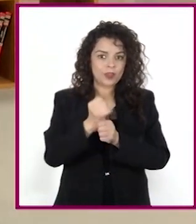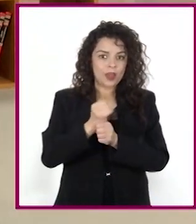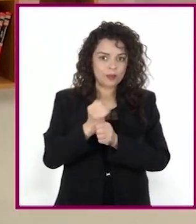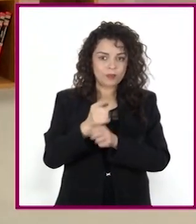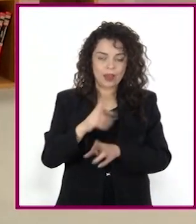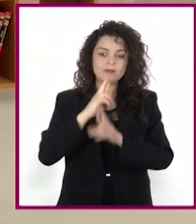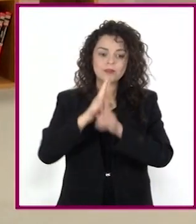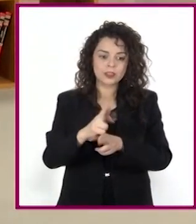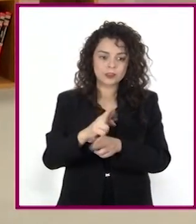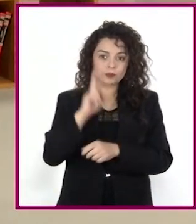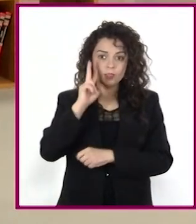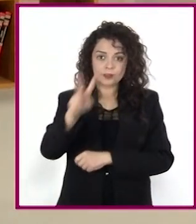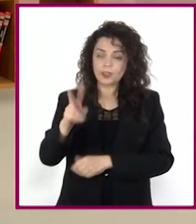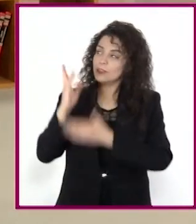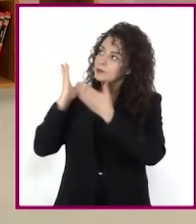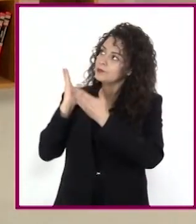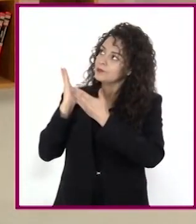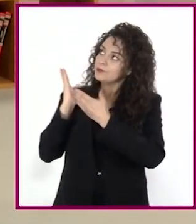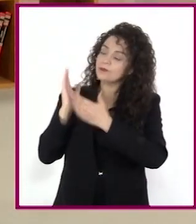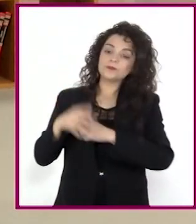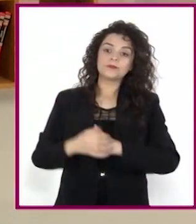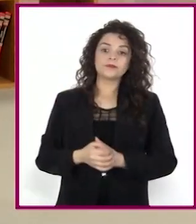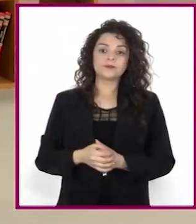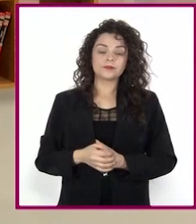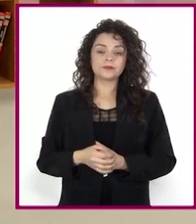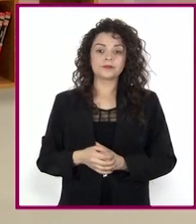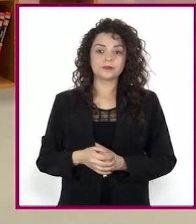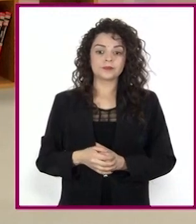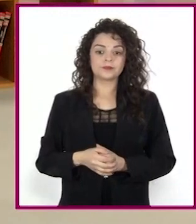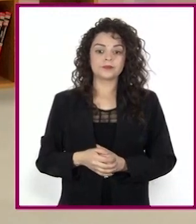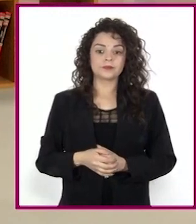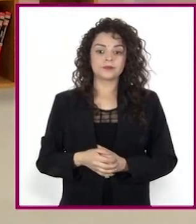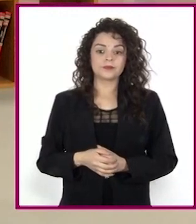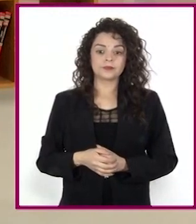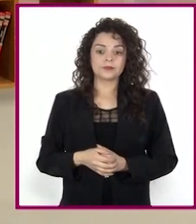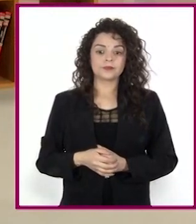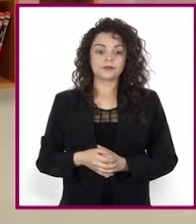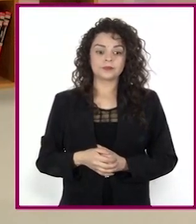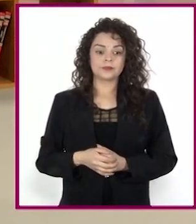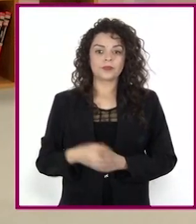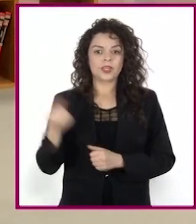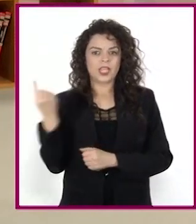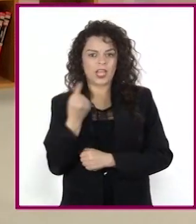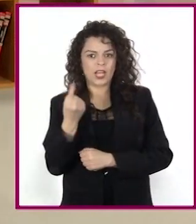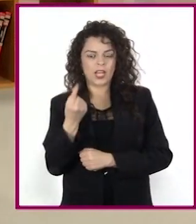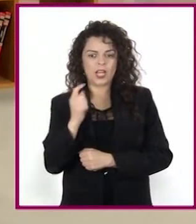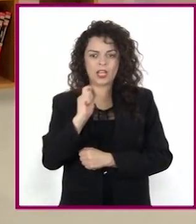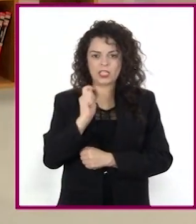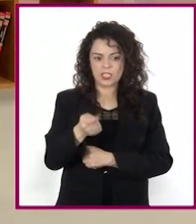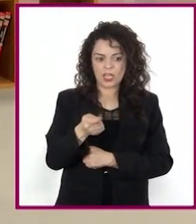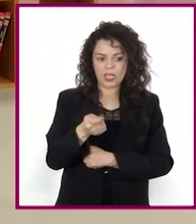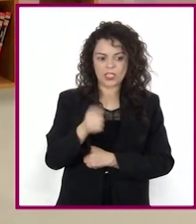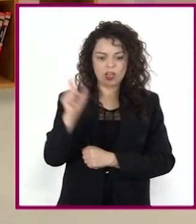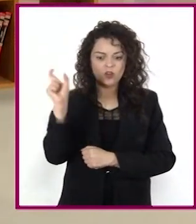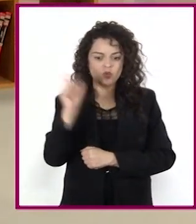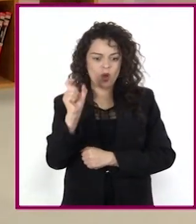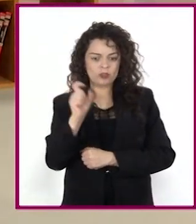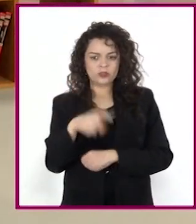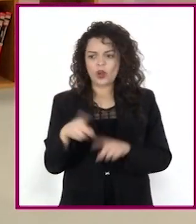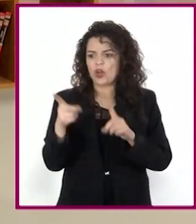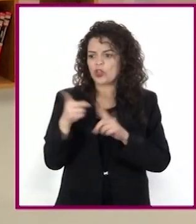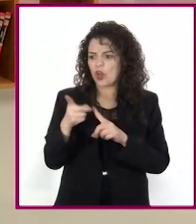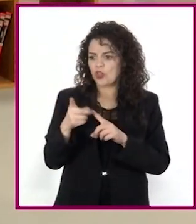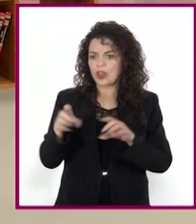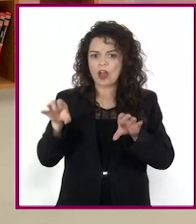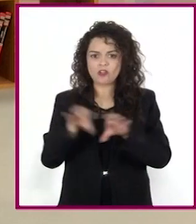¿Qué? ¿Quién? ¿Cuándo? ¿Dónde? ¿Cómo? Con estas preguntas podrán seleccionar